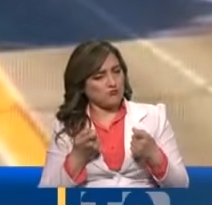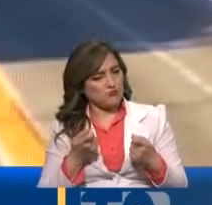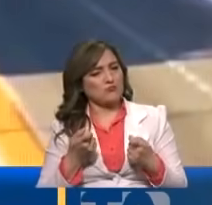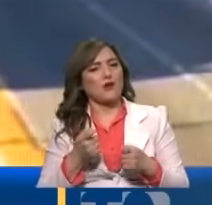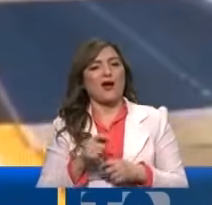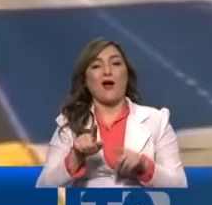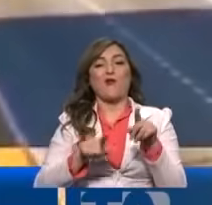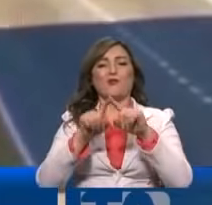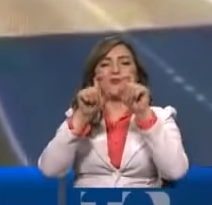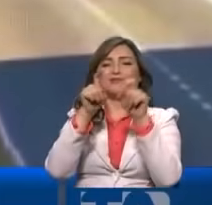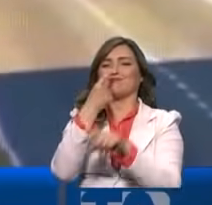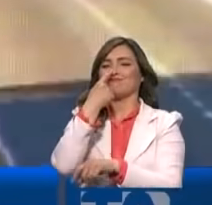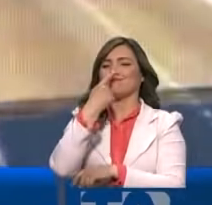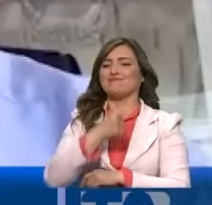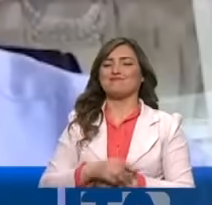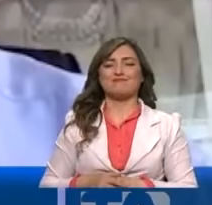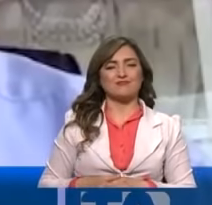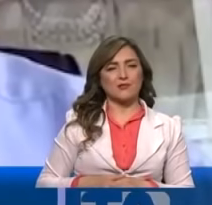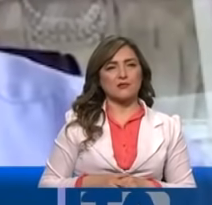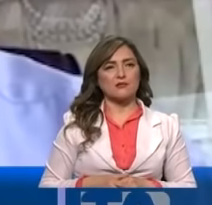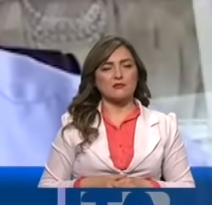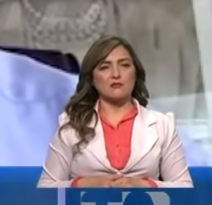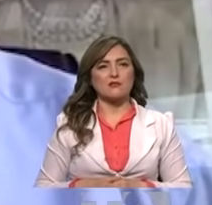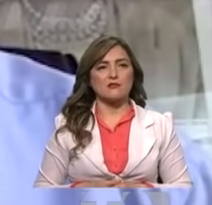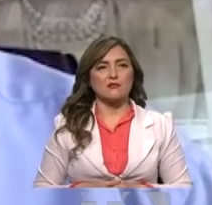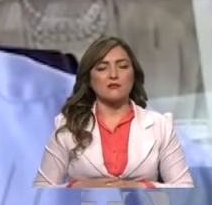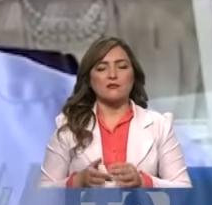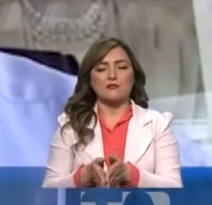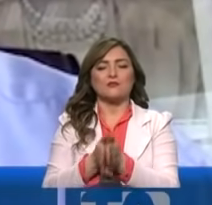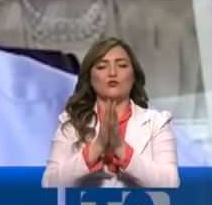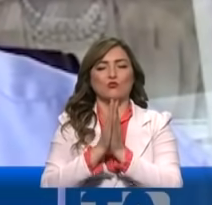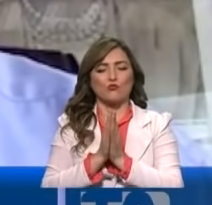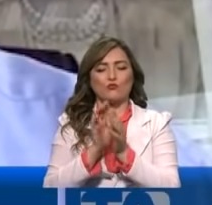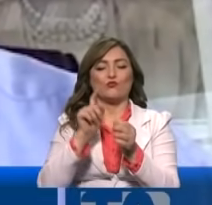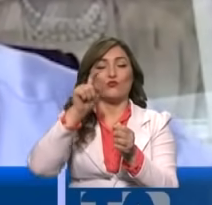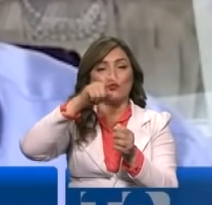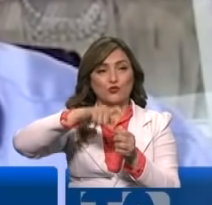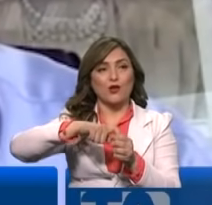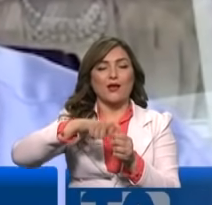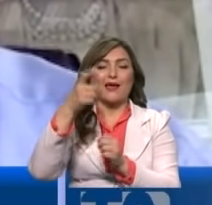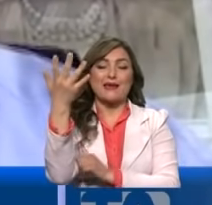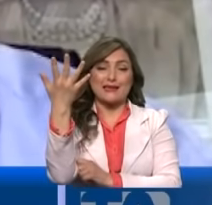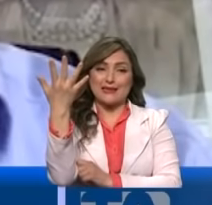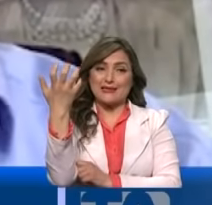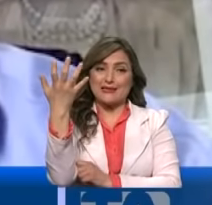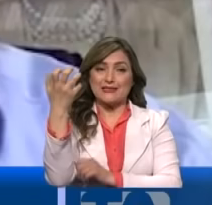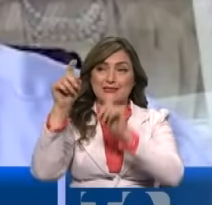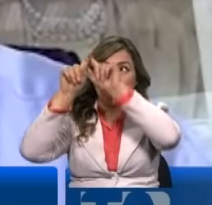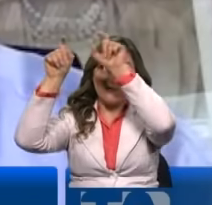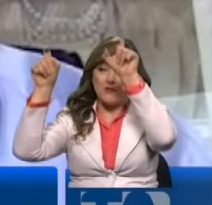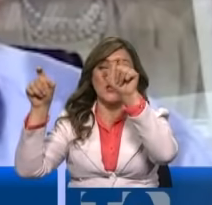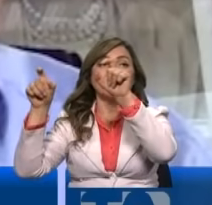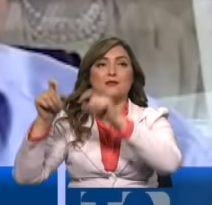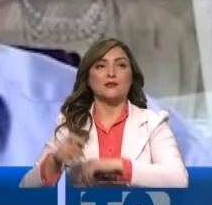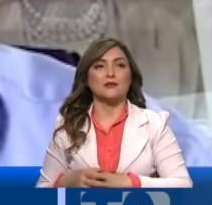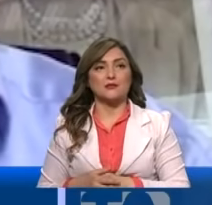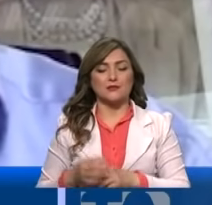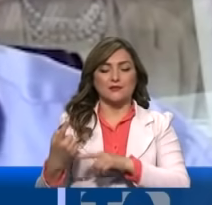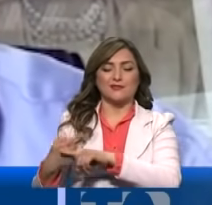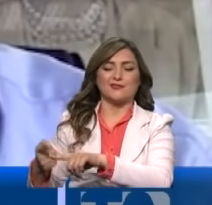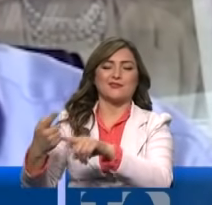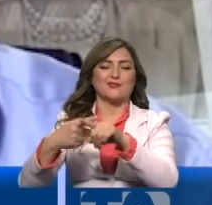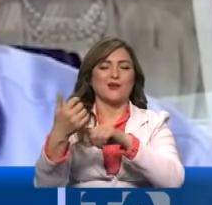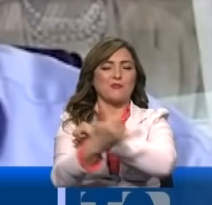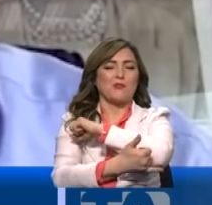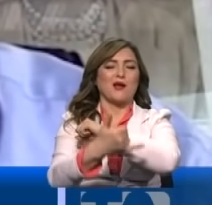varios interesados, adelantó. Han solicitado ser inscritos 15 empresas de